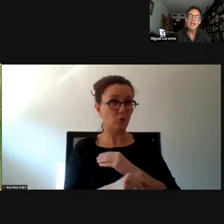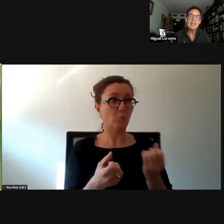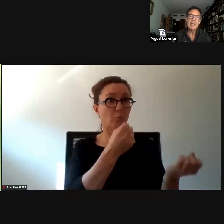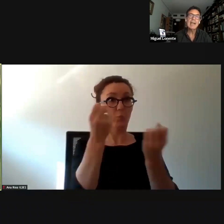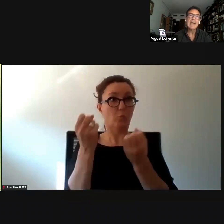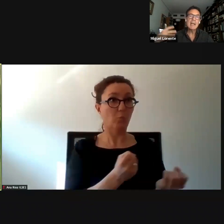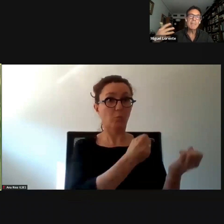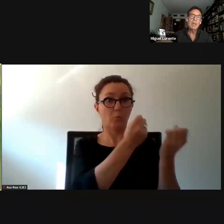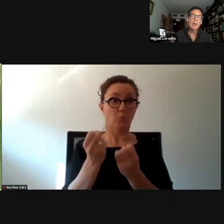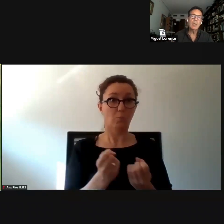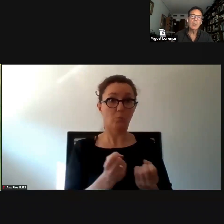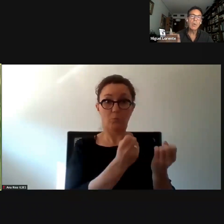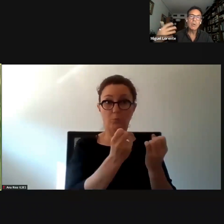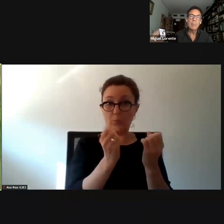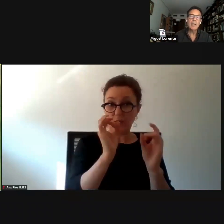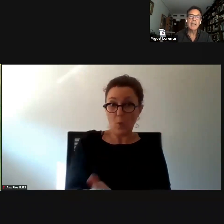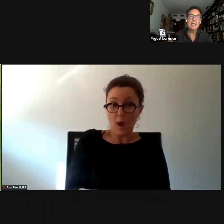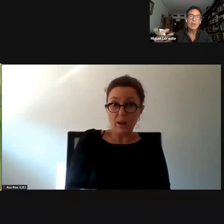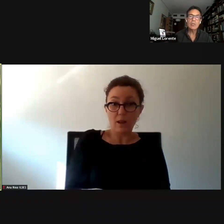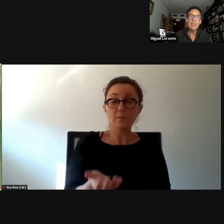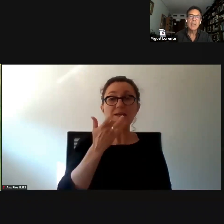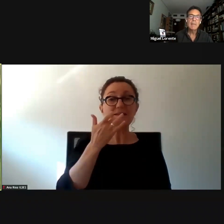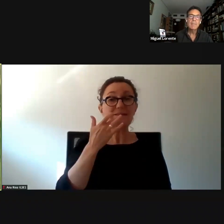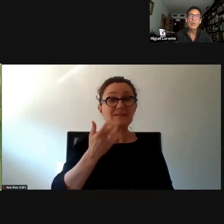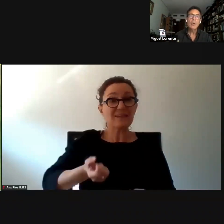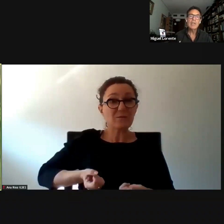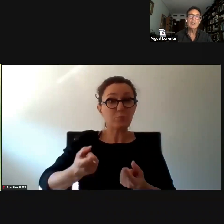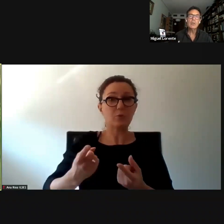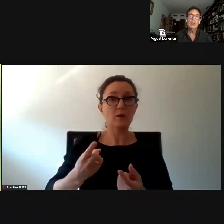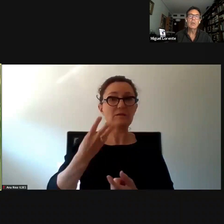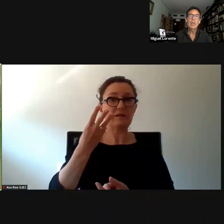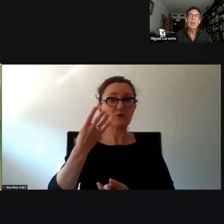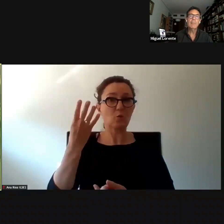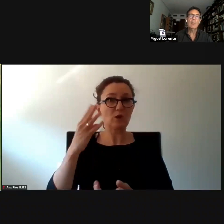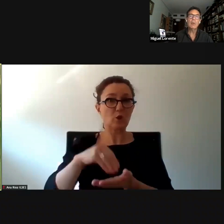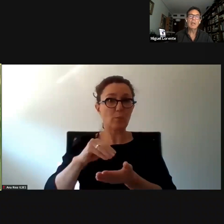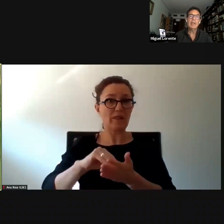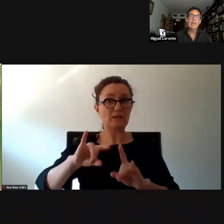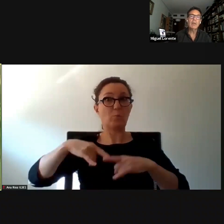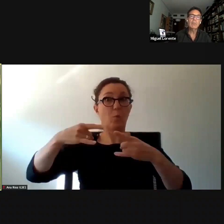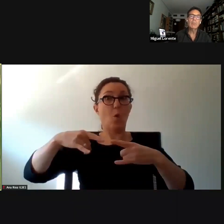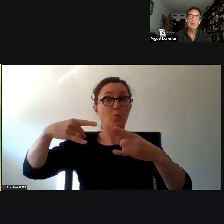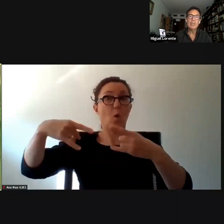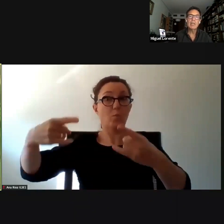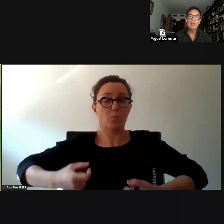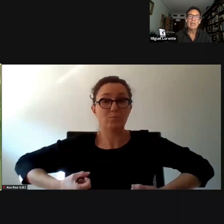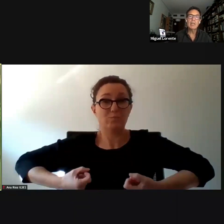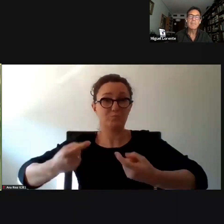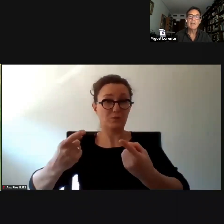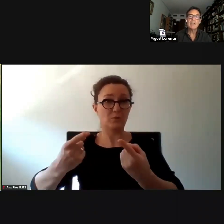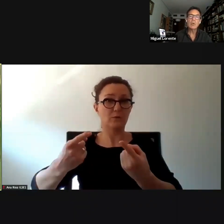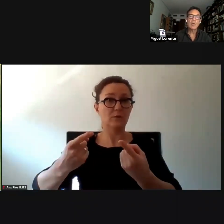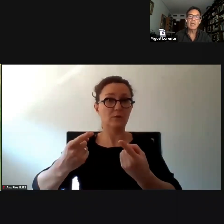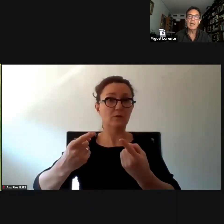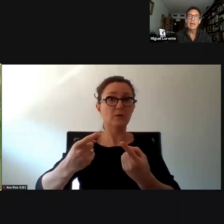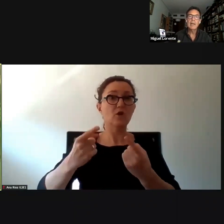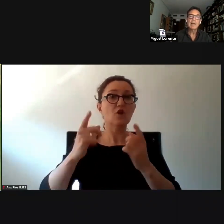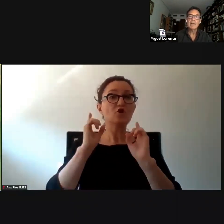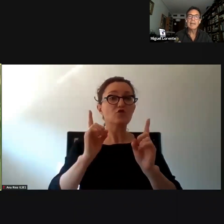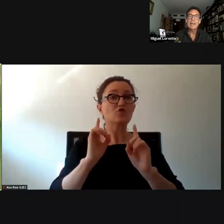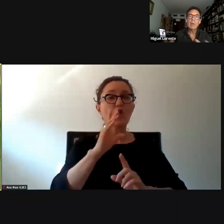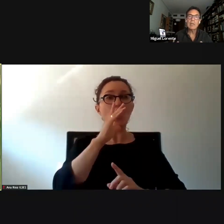forma, prácticamente. Pero cuando se gasta el triple o el cuádruple en ese coche, no es solo porque tiene un sistema